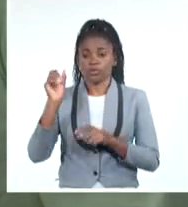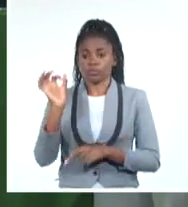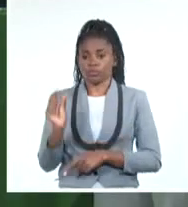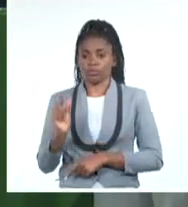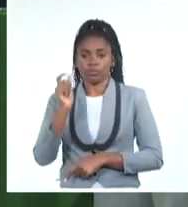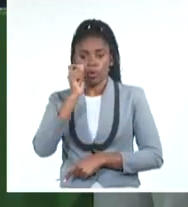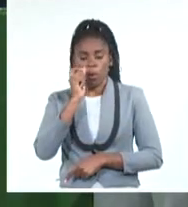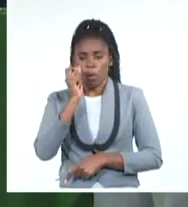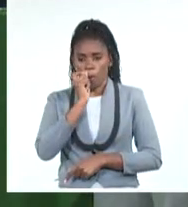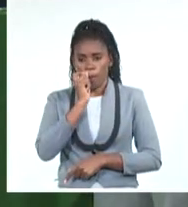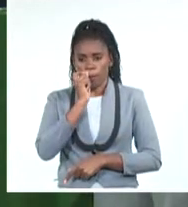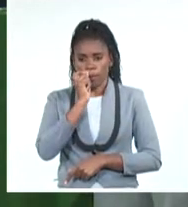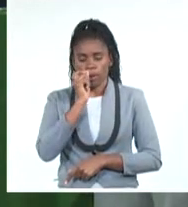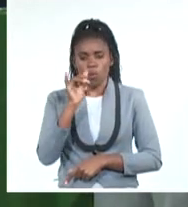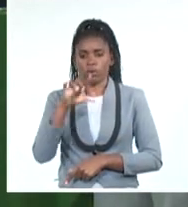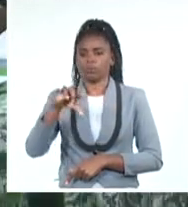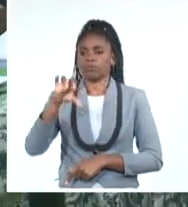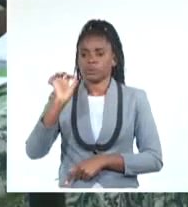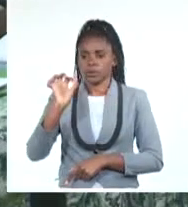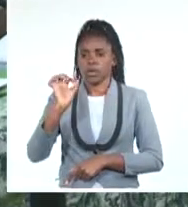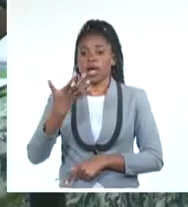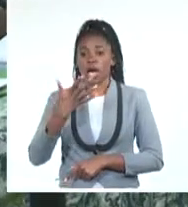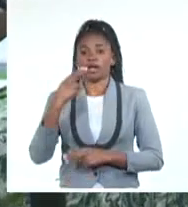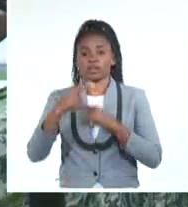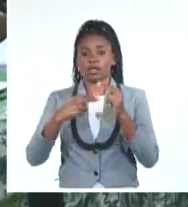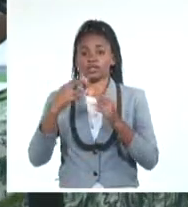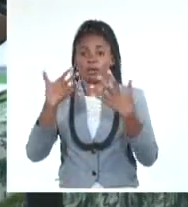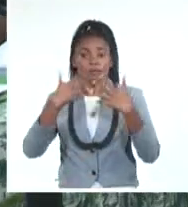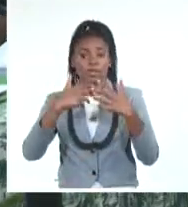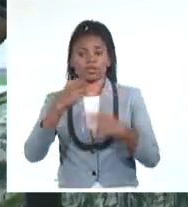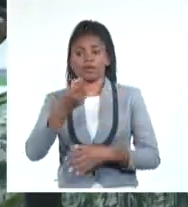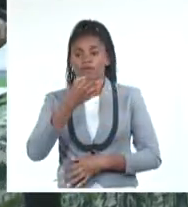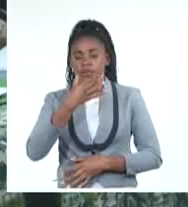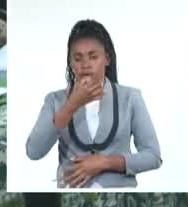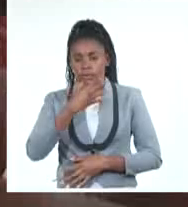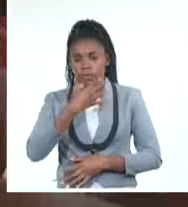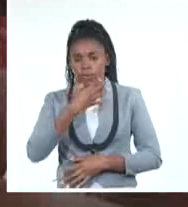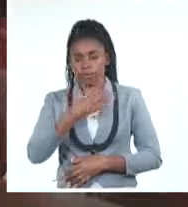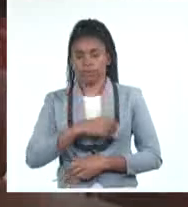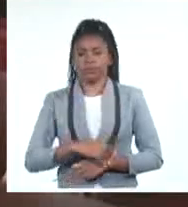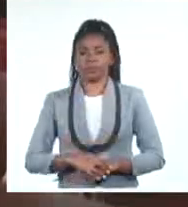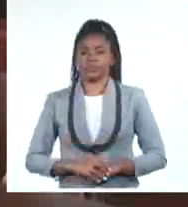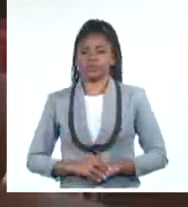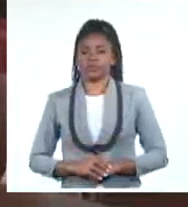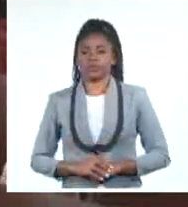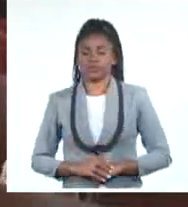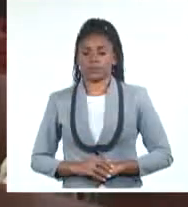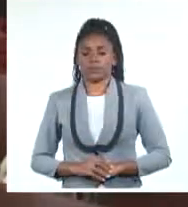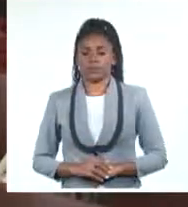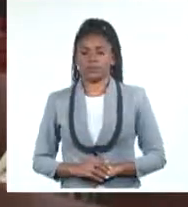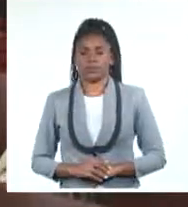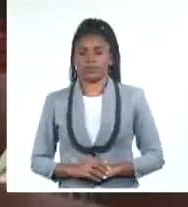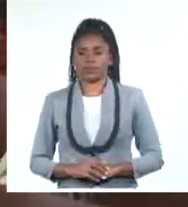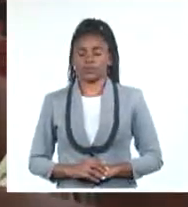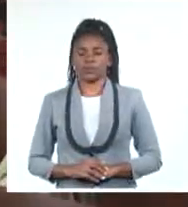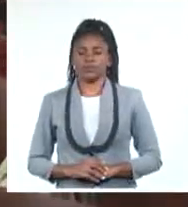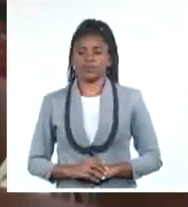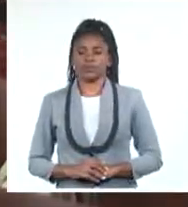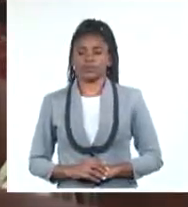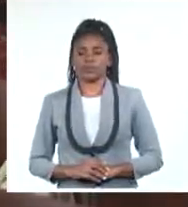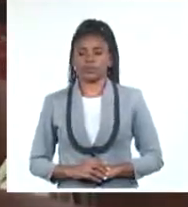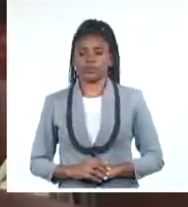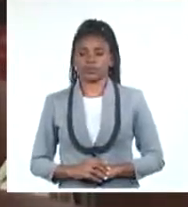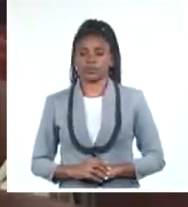Pimentel vicepresidente de Bio Cuba farma en Camagüey Javier la cava y Alex López almaguer para el sistema informativo de la